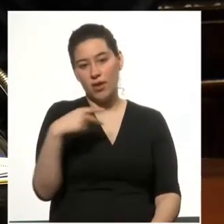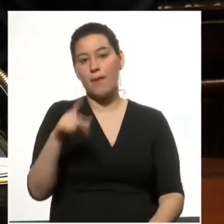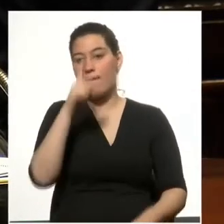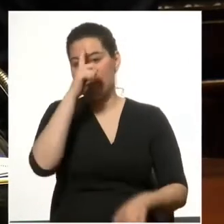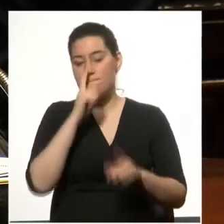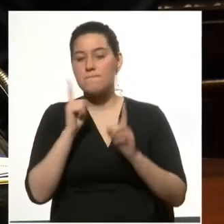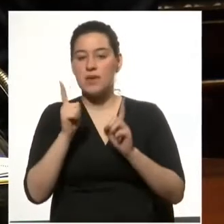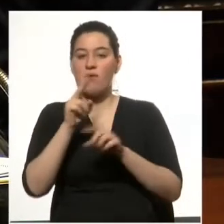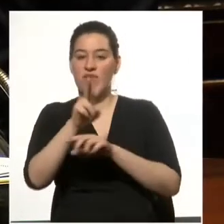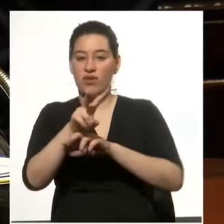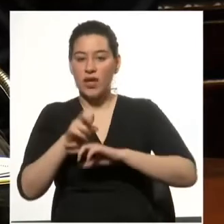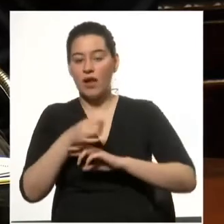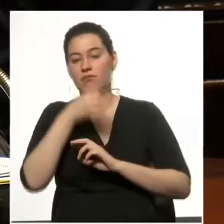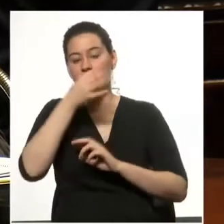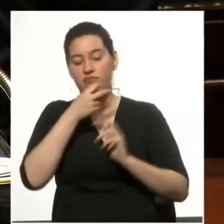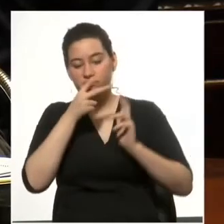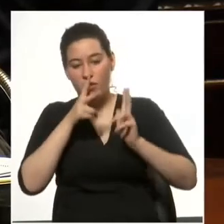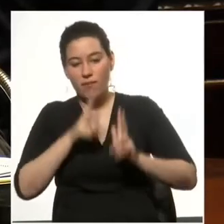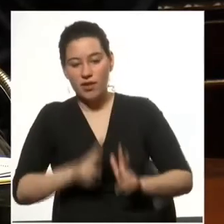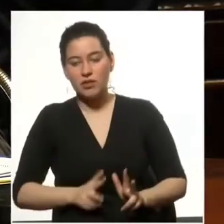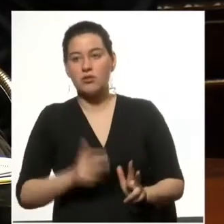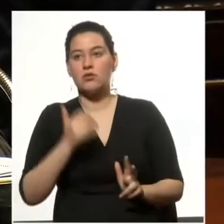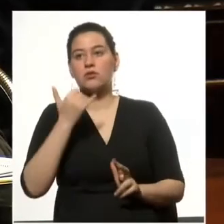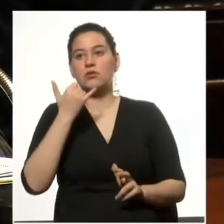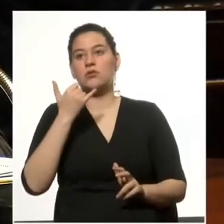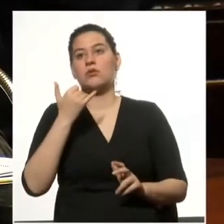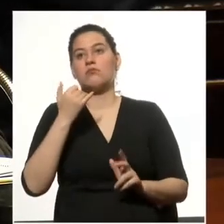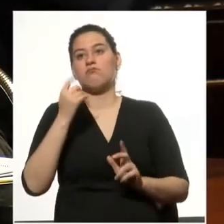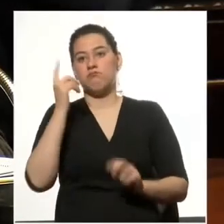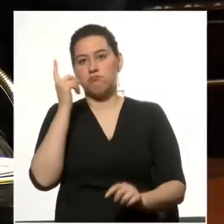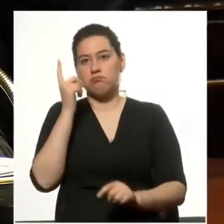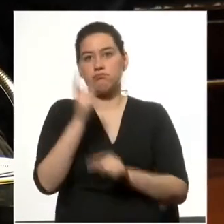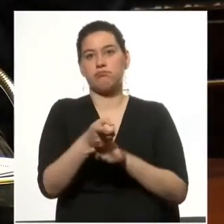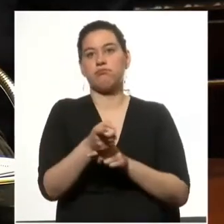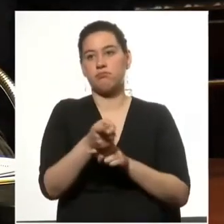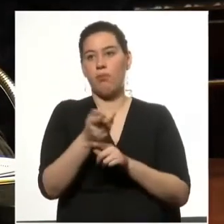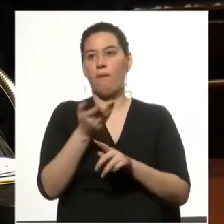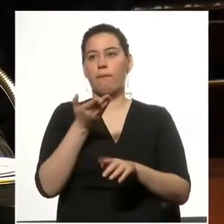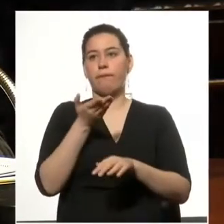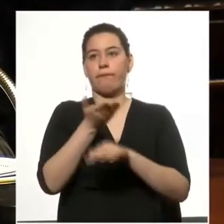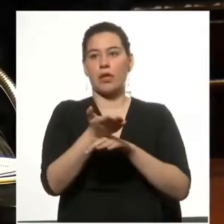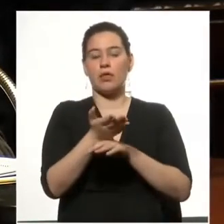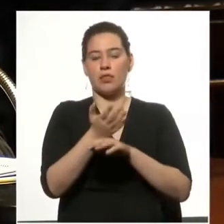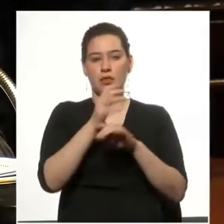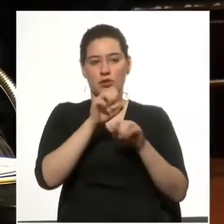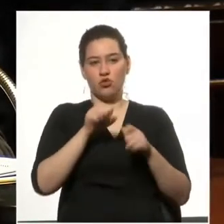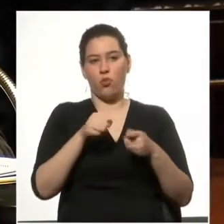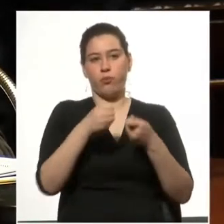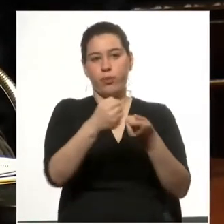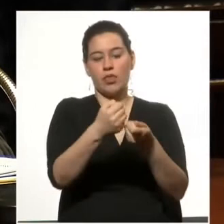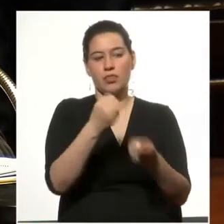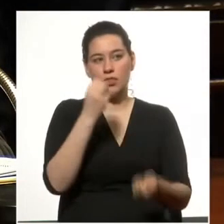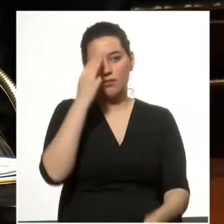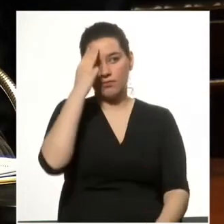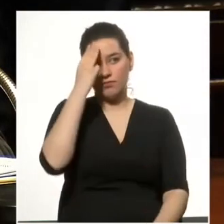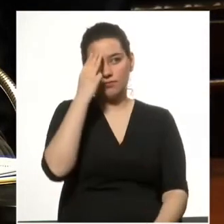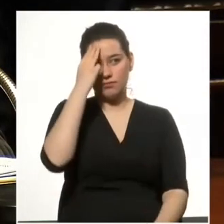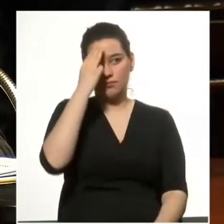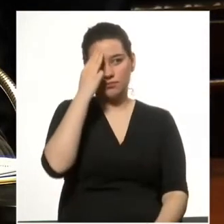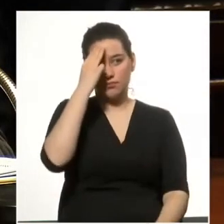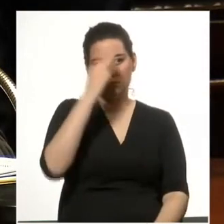en la audiencia de formalización, resuelve pedir el desafuero del senador electo Guido Manini Ríos.